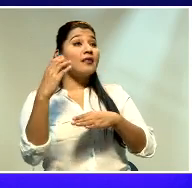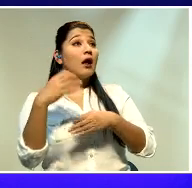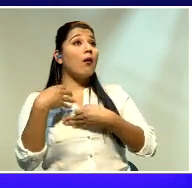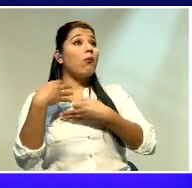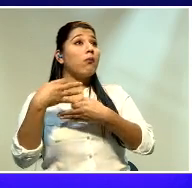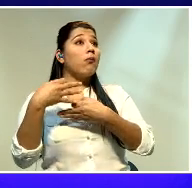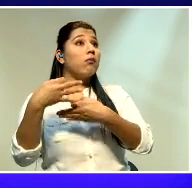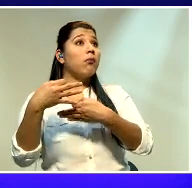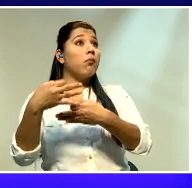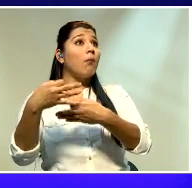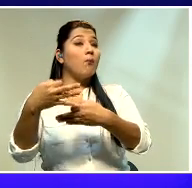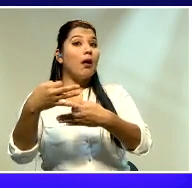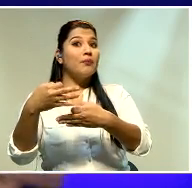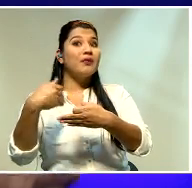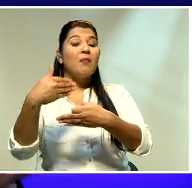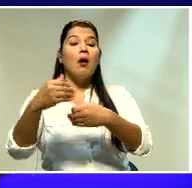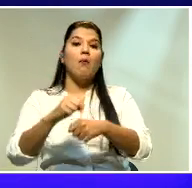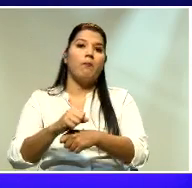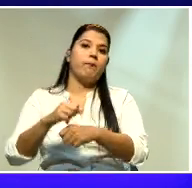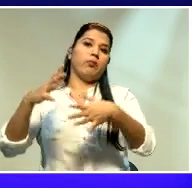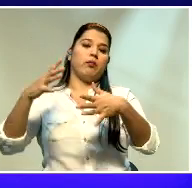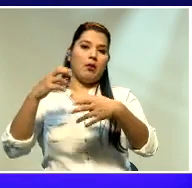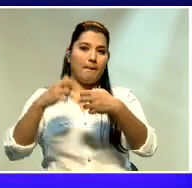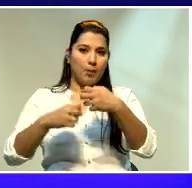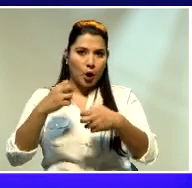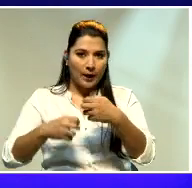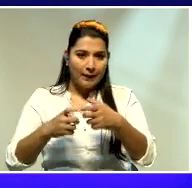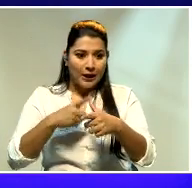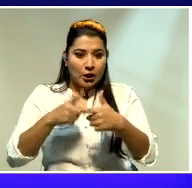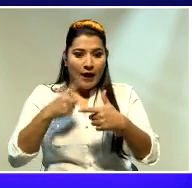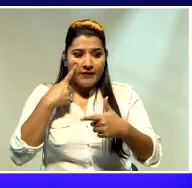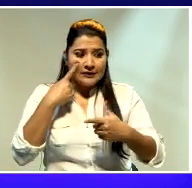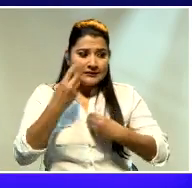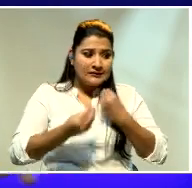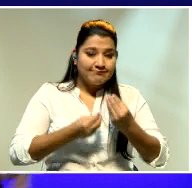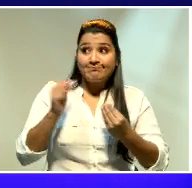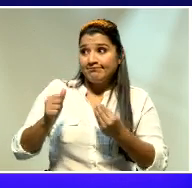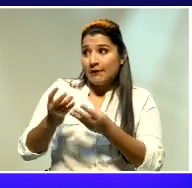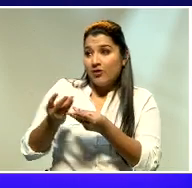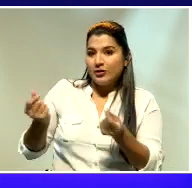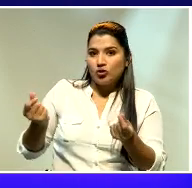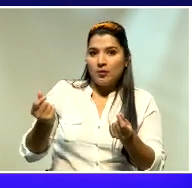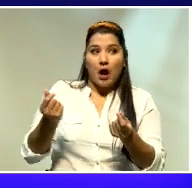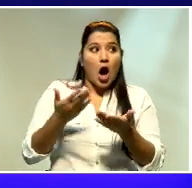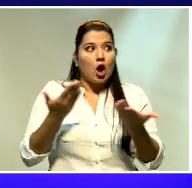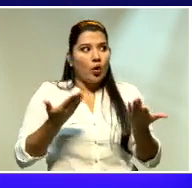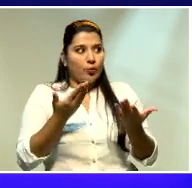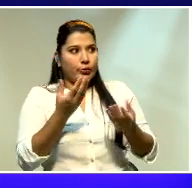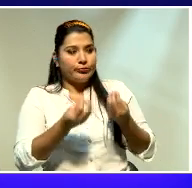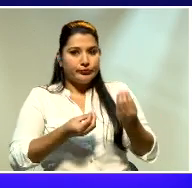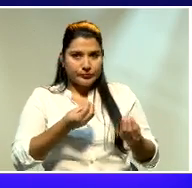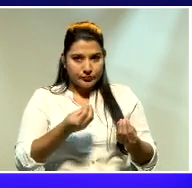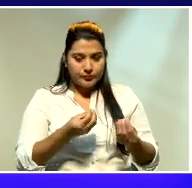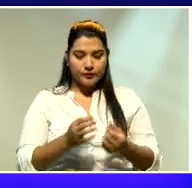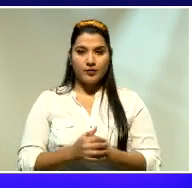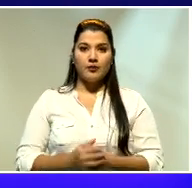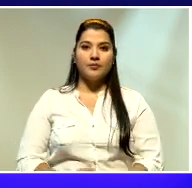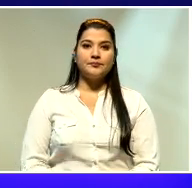y después se explotó y hubo que salir a ver cómo... A atajar el muerto.